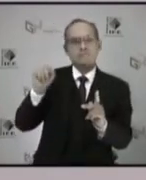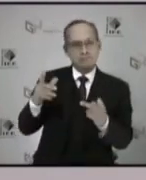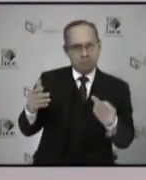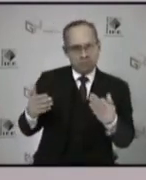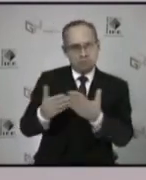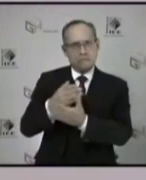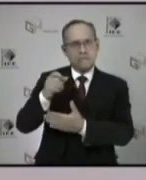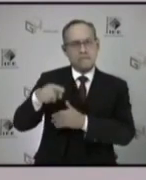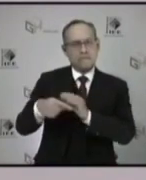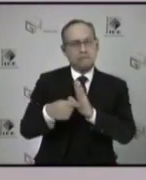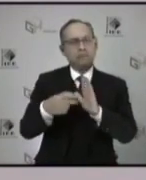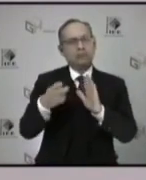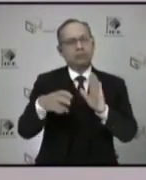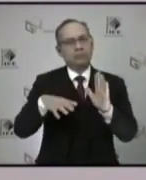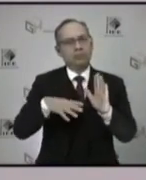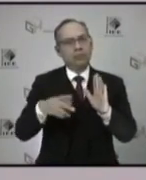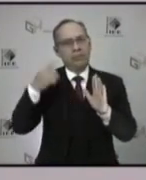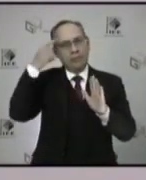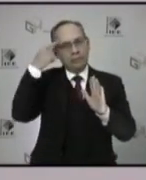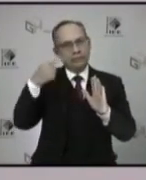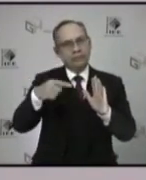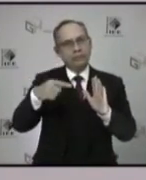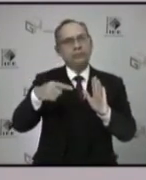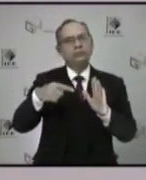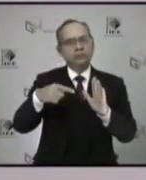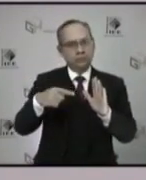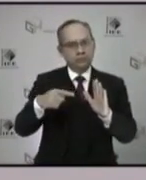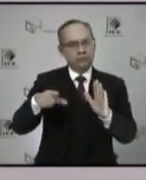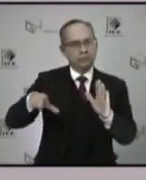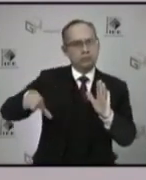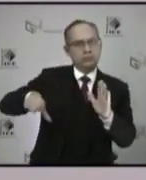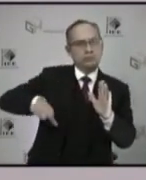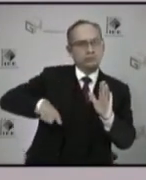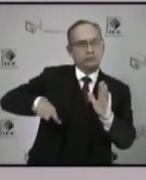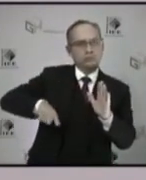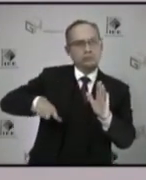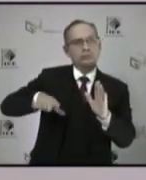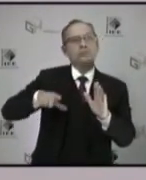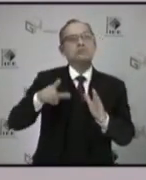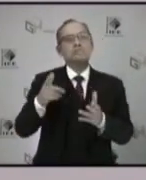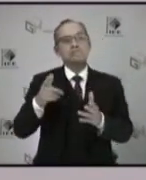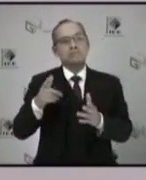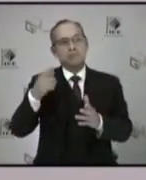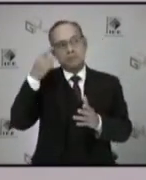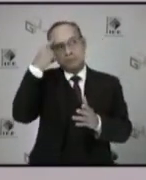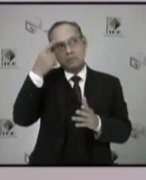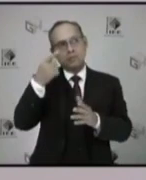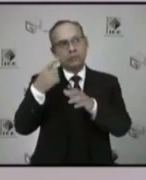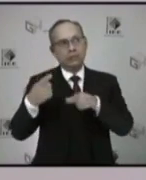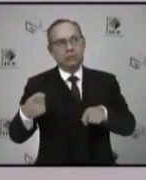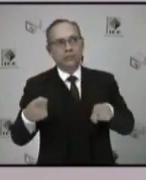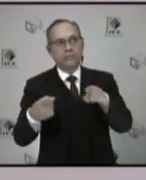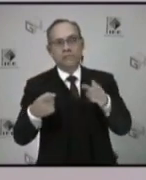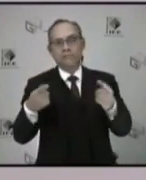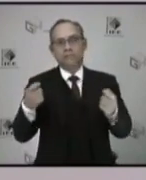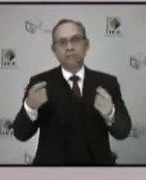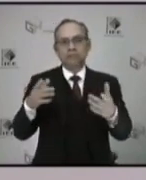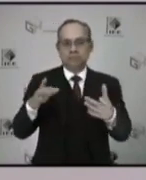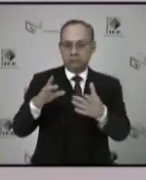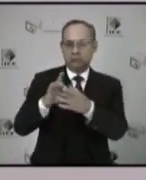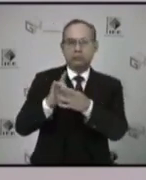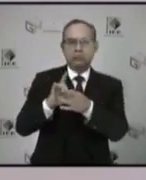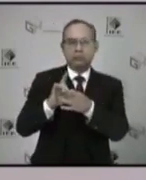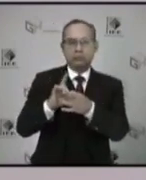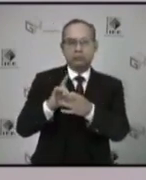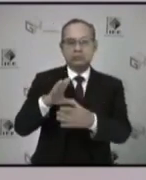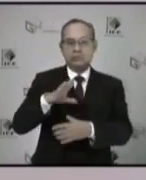relación gobernante-gobernado, instaurar la creación de observadores ciudadanos, incluiré sectores